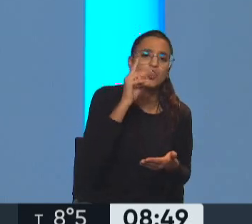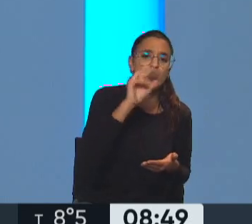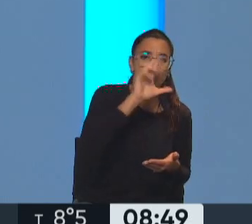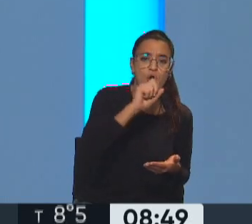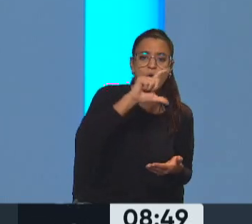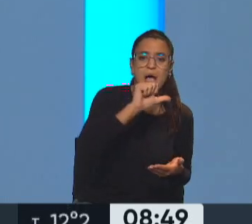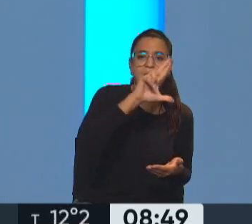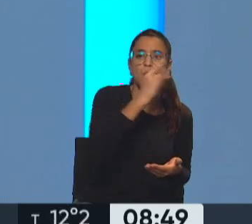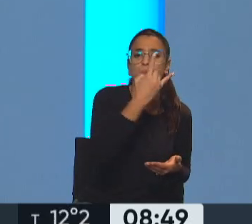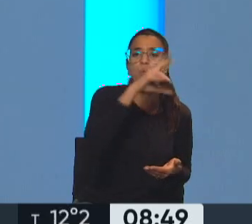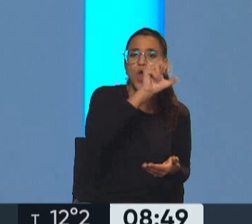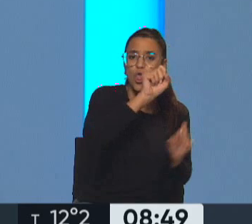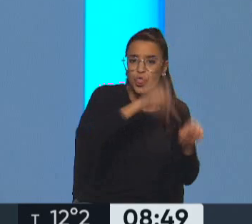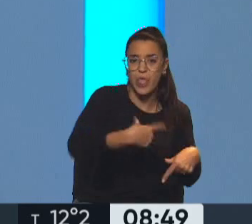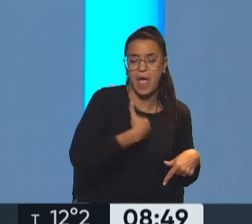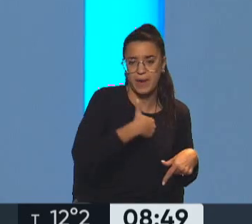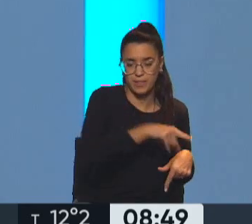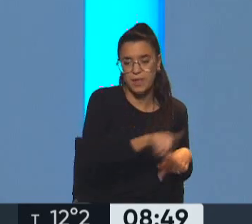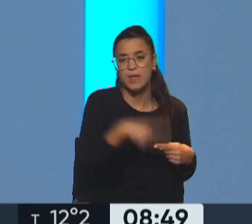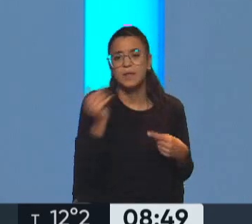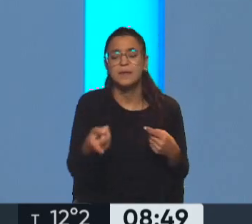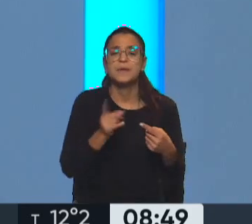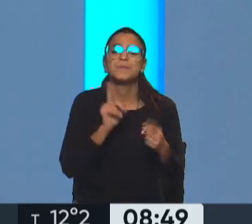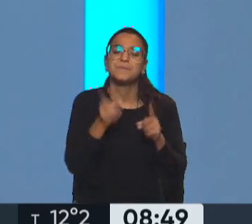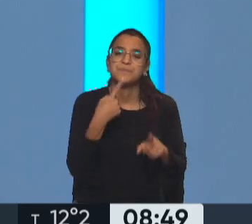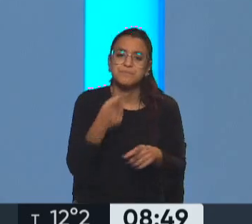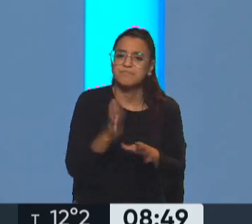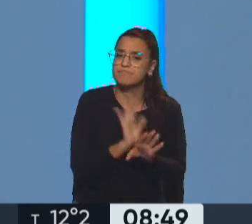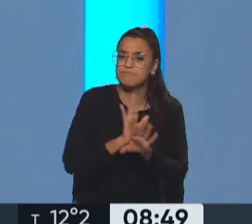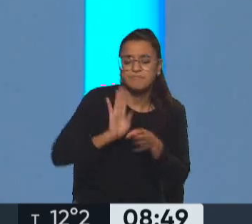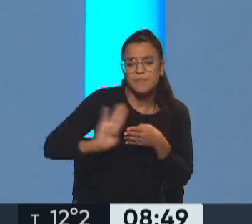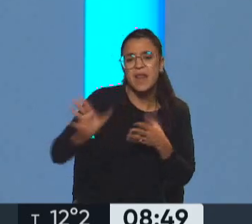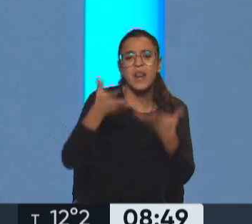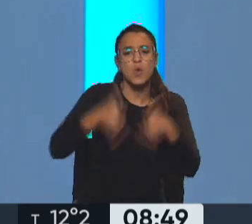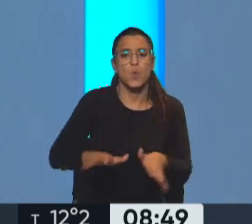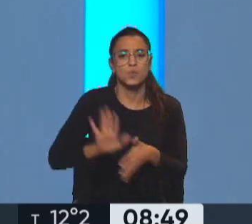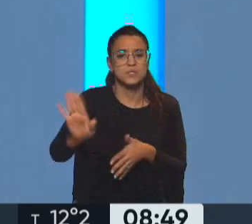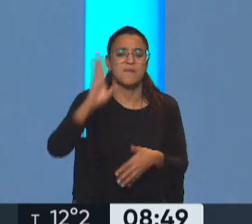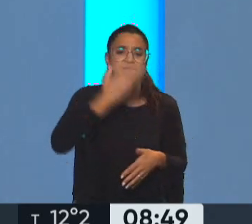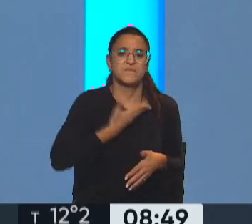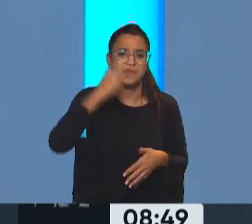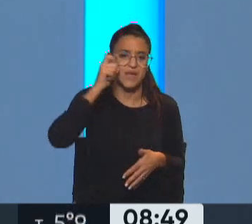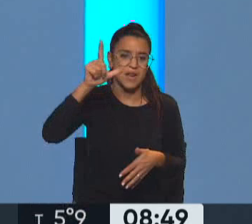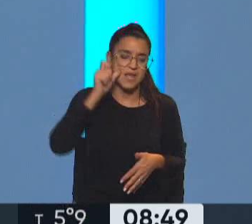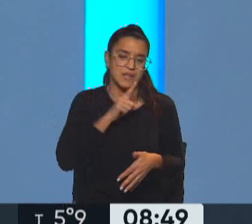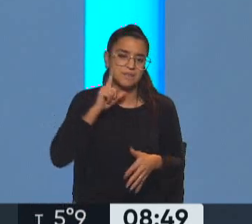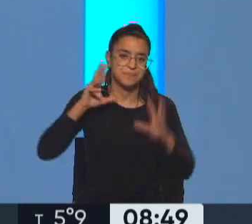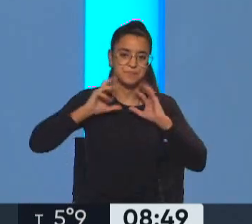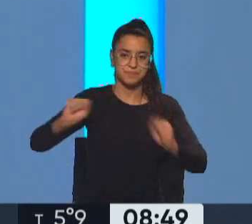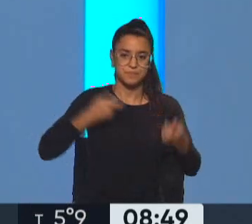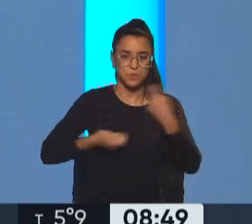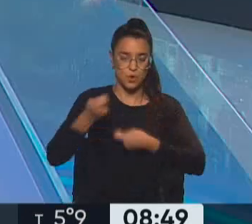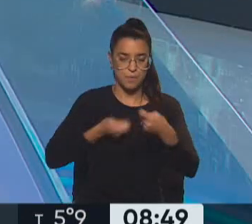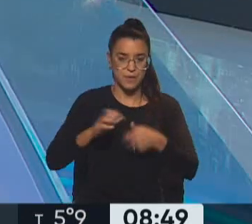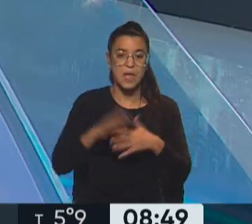la república argentina y además haber hecho referencia al alejamiento a la renuncia de roberto feletti de la secretaria de comercio